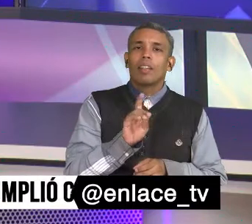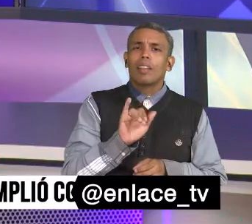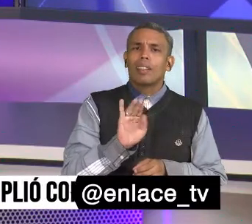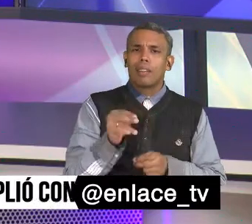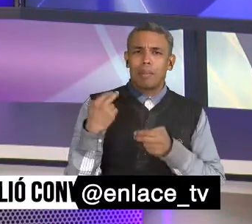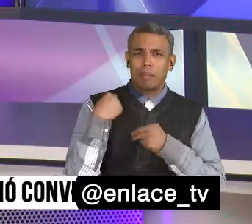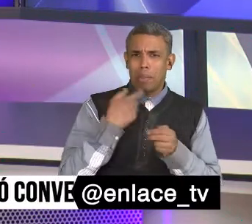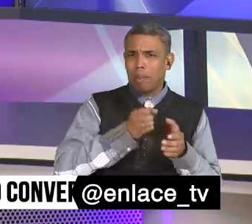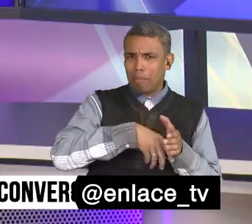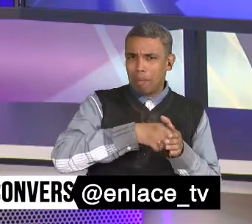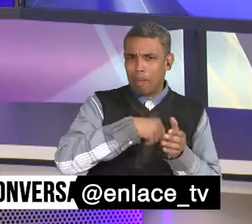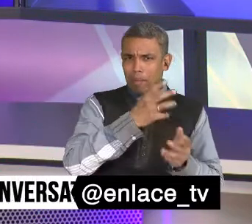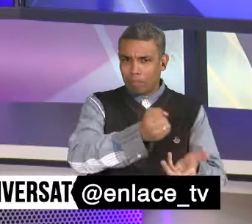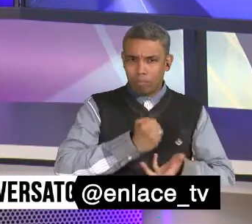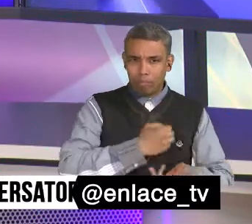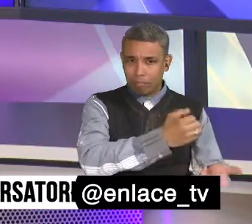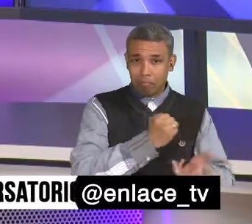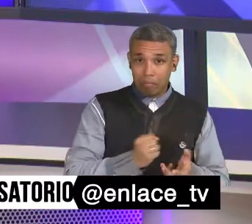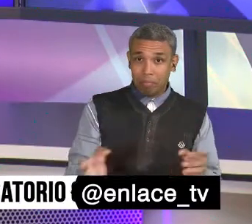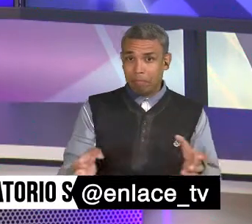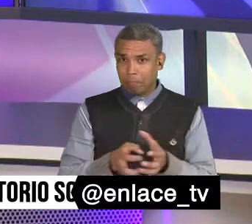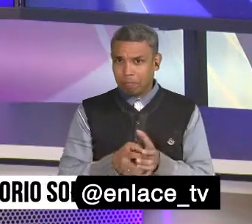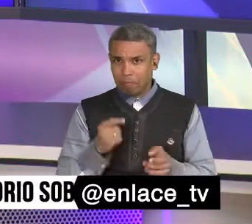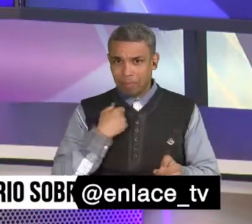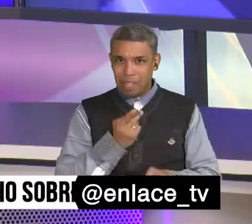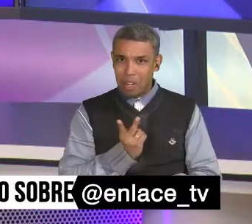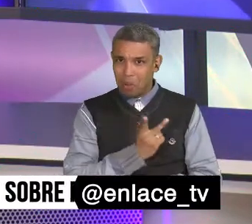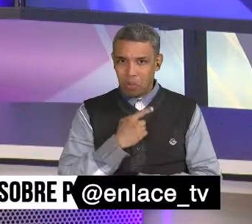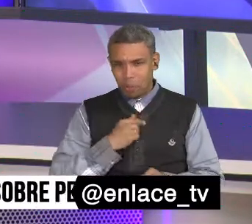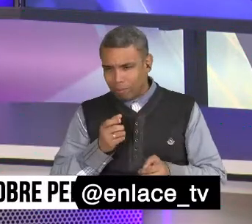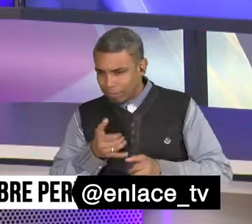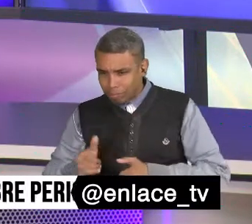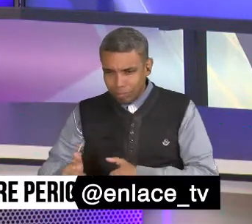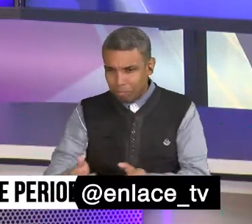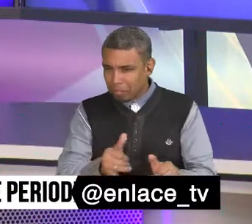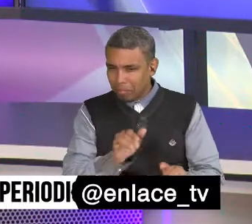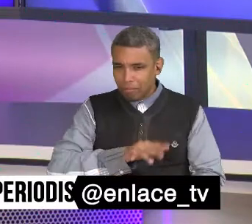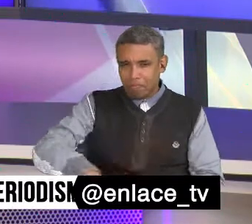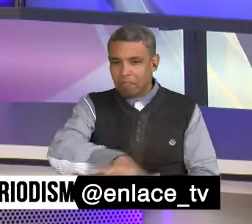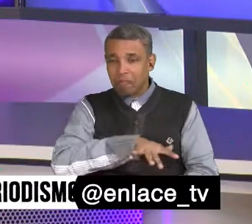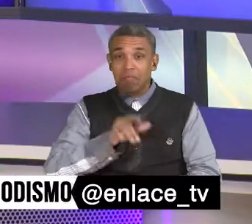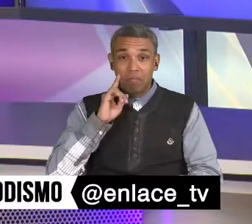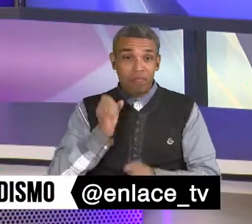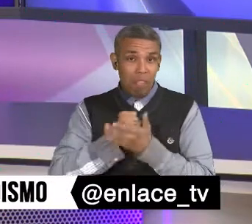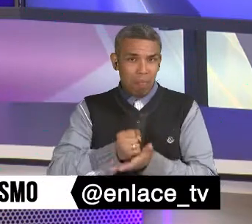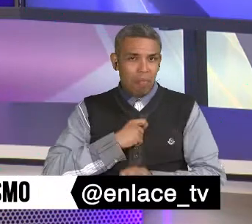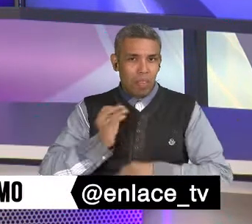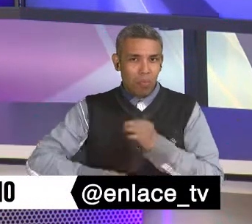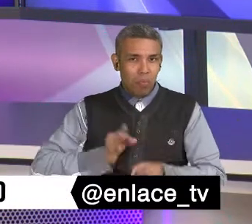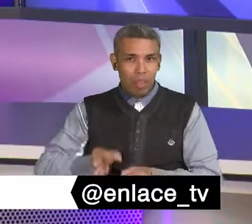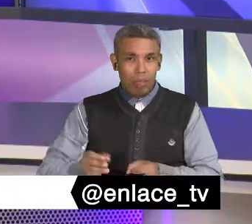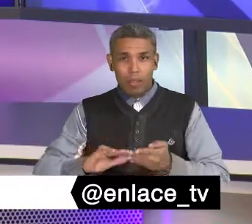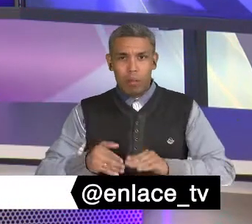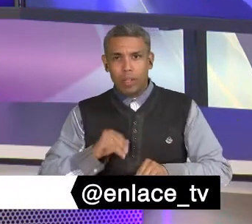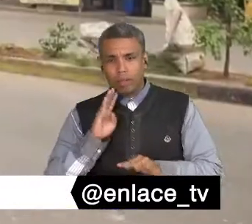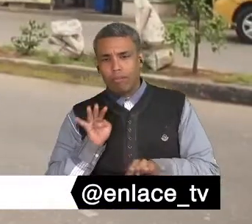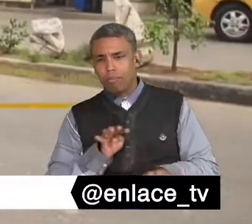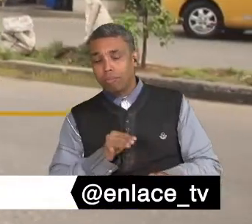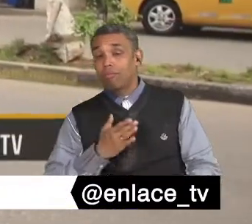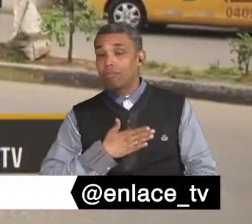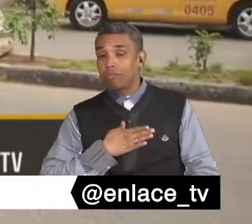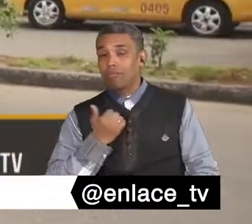La comunidad se mostró complacida por la iniciativa que mitigará el impacto en el medio ambiente que se registra en ese sector.